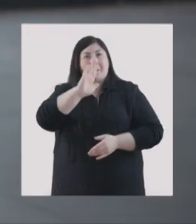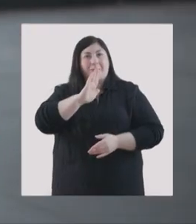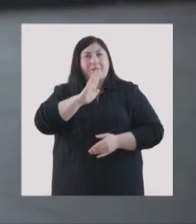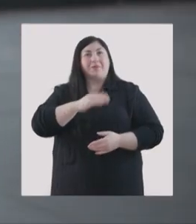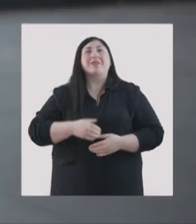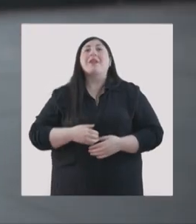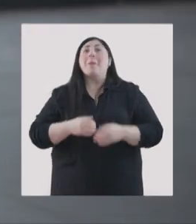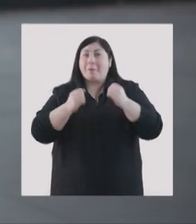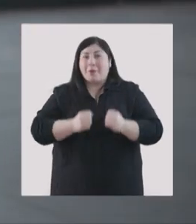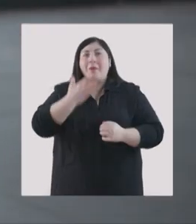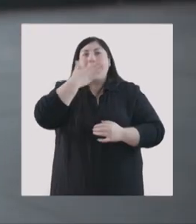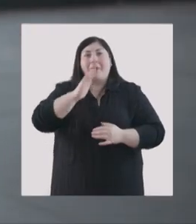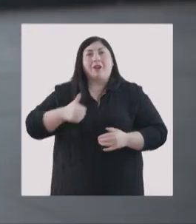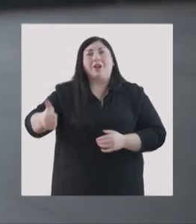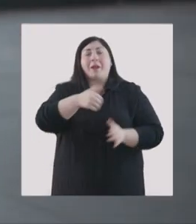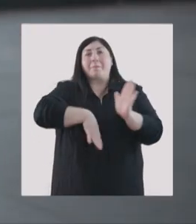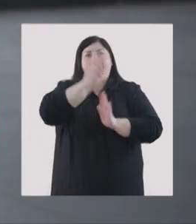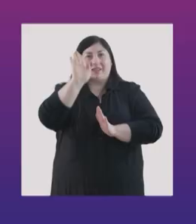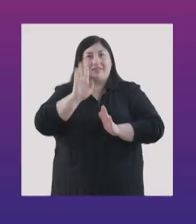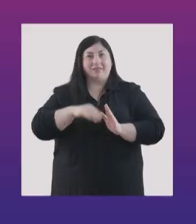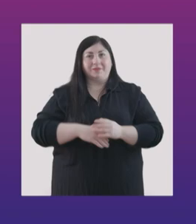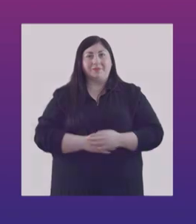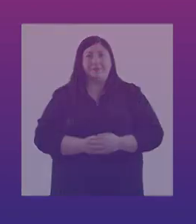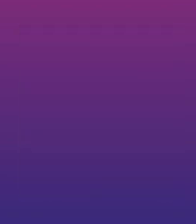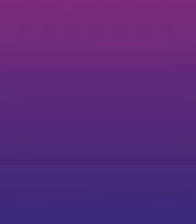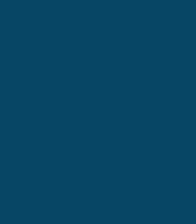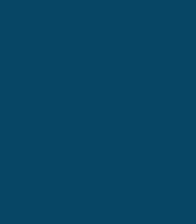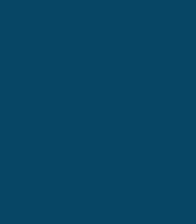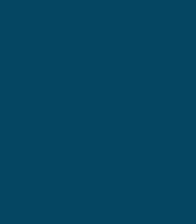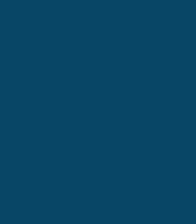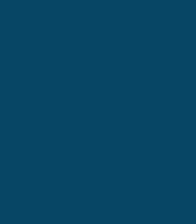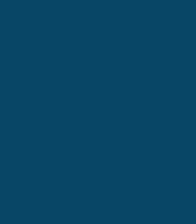Chile mejor. Y lo podemos mejorar aún más.